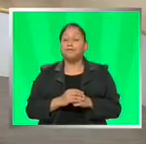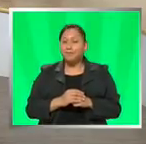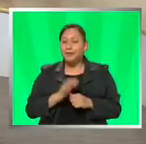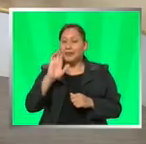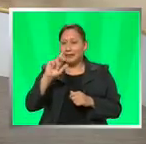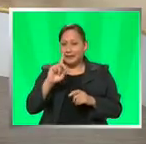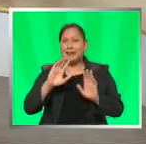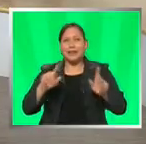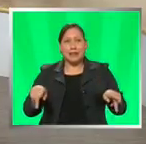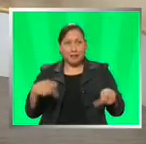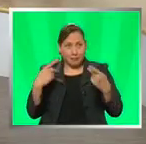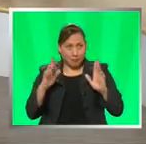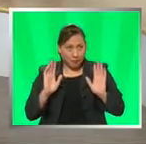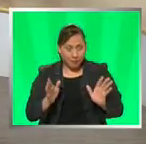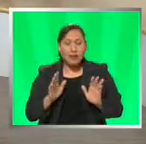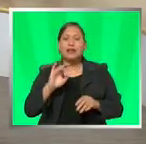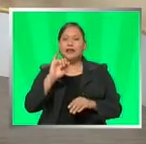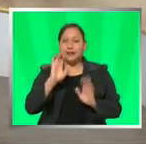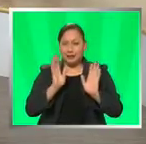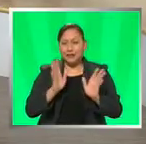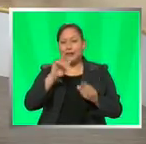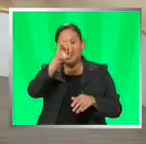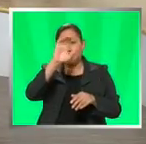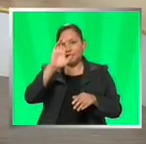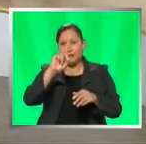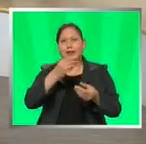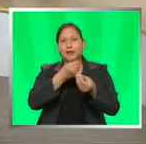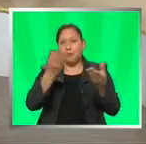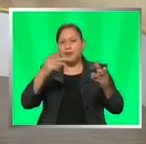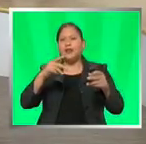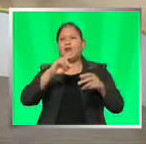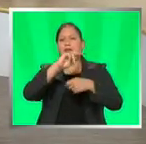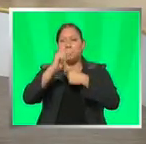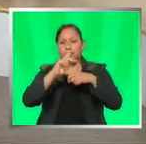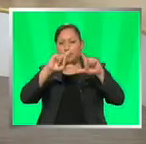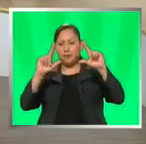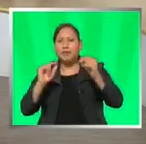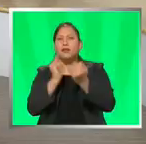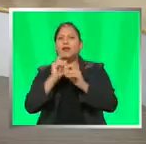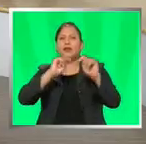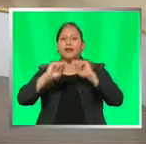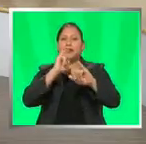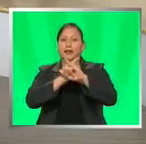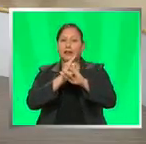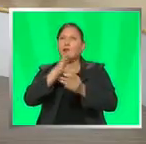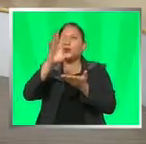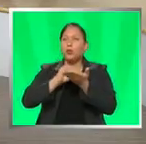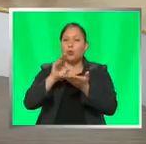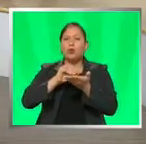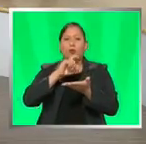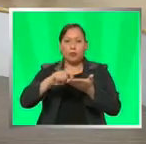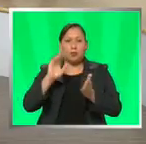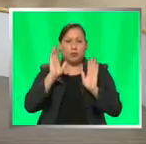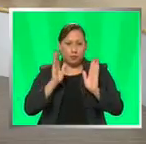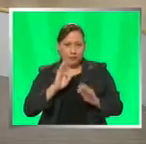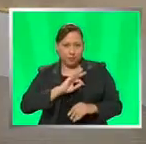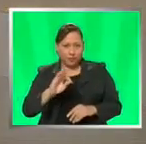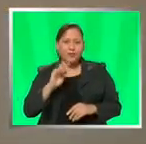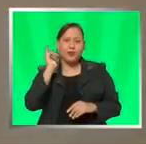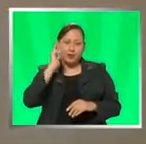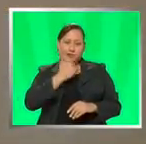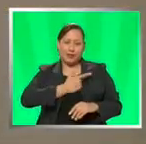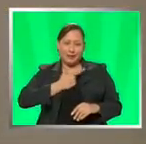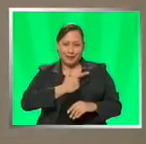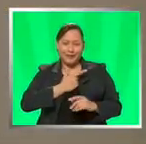disco ya está a la venta? Ya se encuentra en las tiendas de discos de todo el país, en tienda digital también, ya lo pueden conseguir y bueno, pues esperemos que les guste y